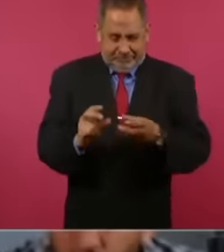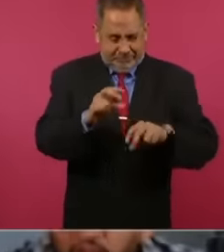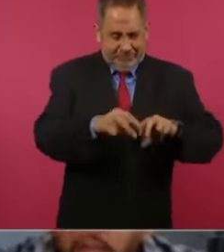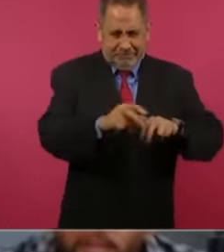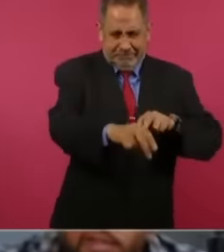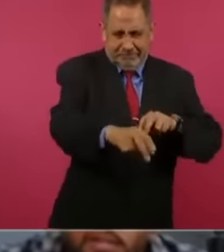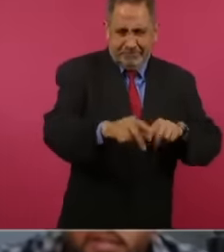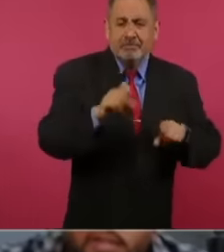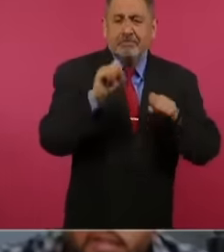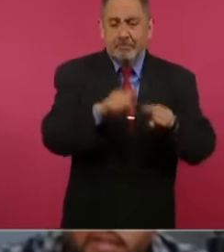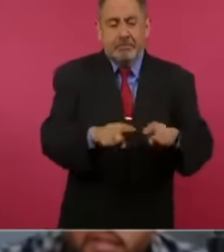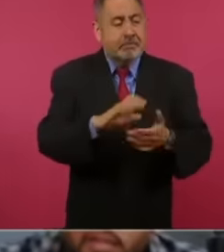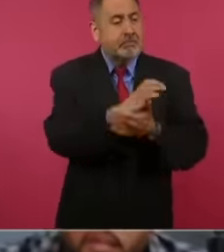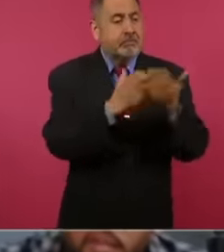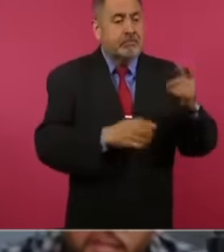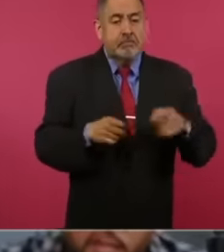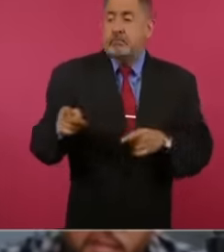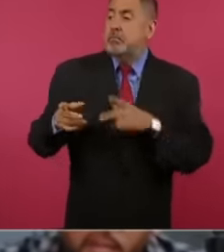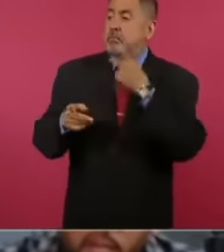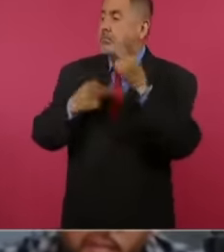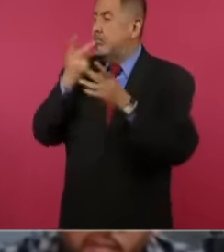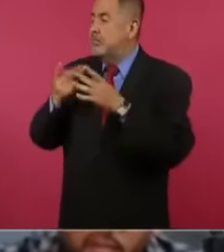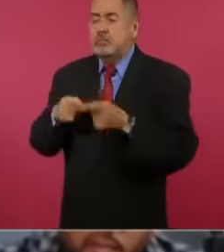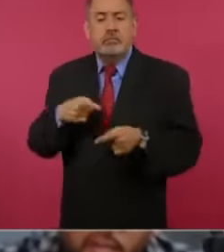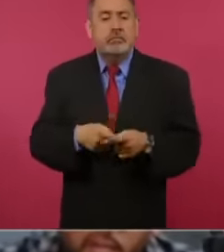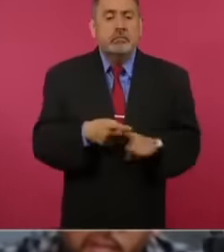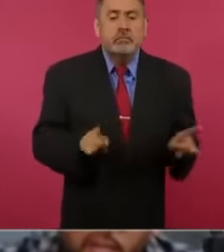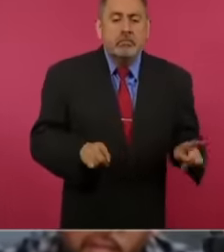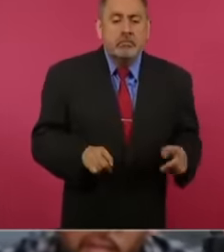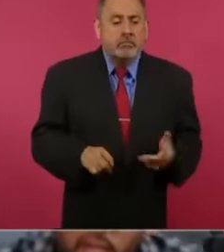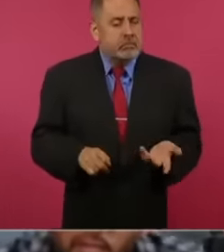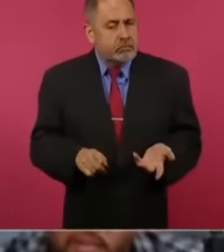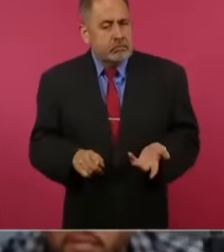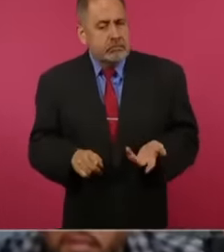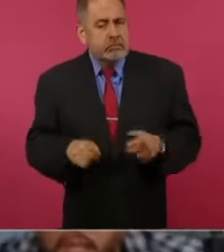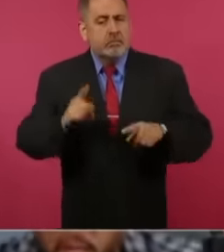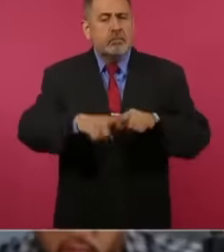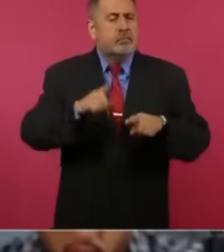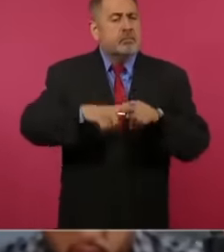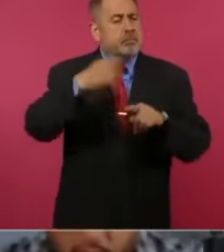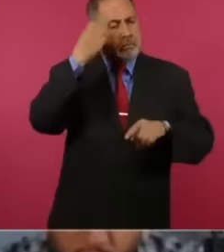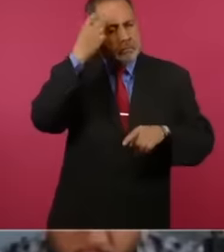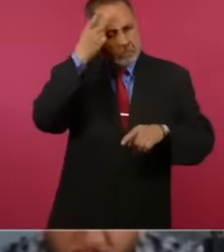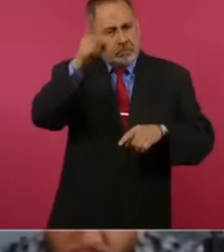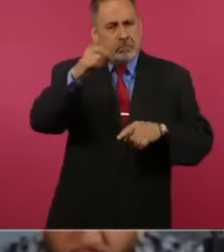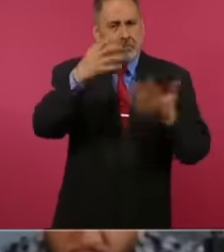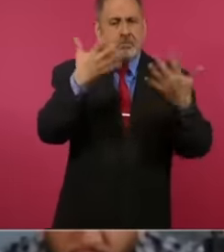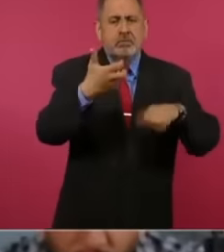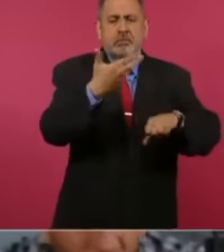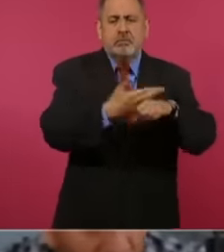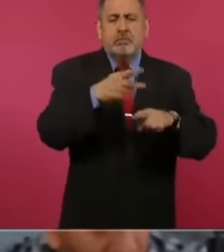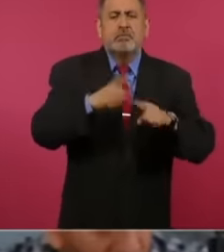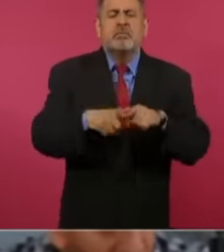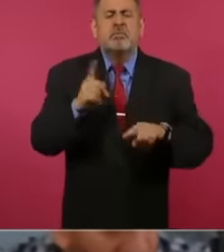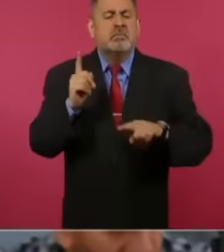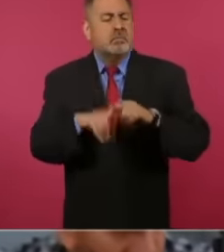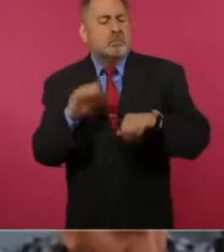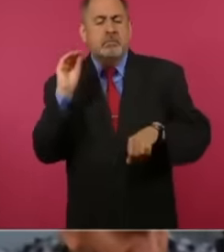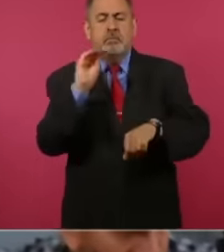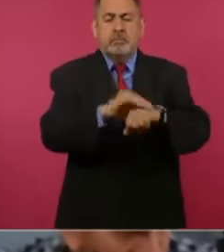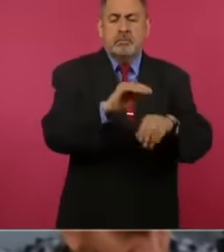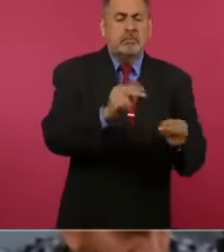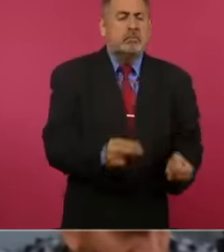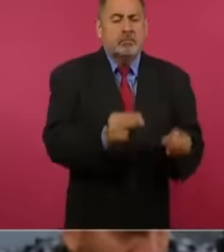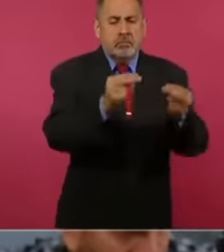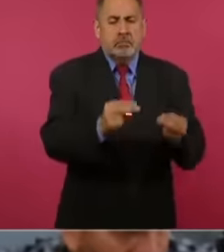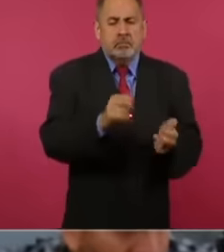como acá dicen una cosa, la del Maya, acá dicen otra, de quién es la empresa que está poniendo el balastro ahí en